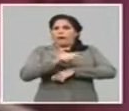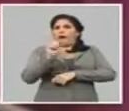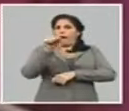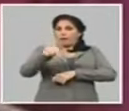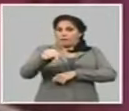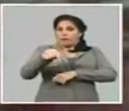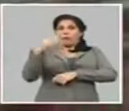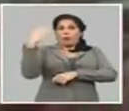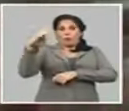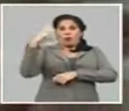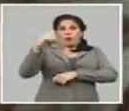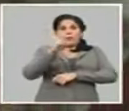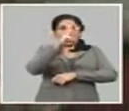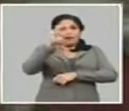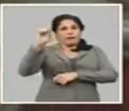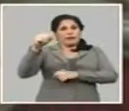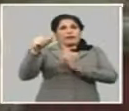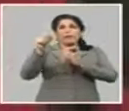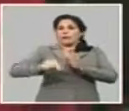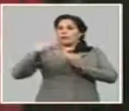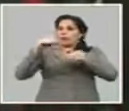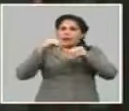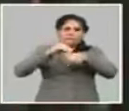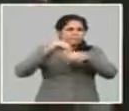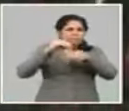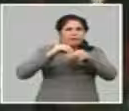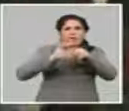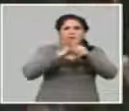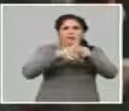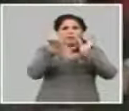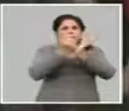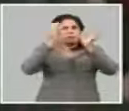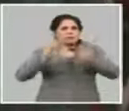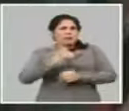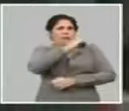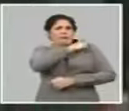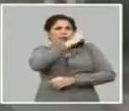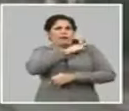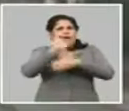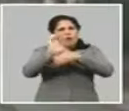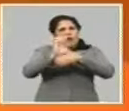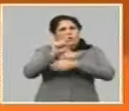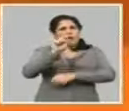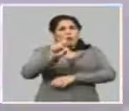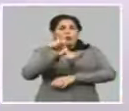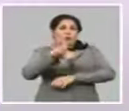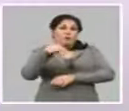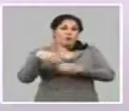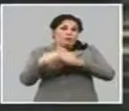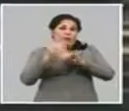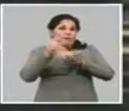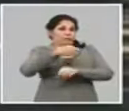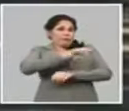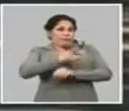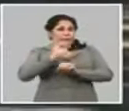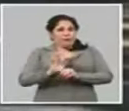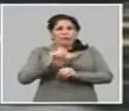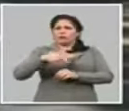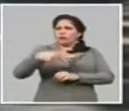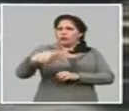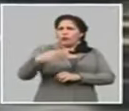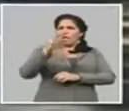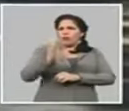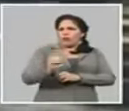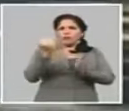en colombia más de 300 casos de coronavirus han sido confirmados por las autoridades en las últimas horas y así estar